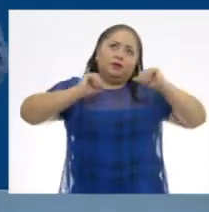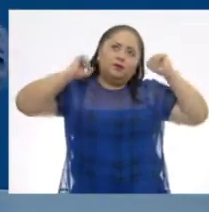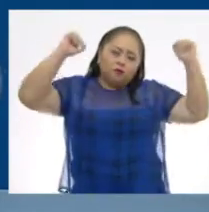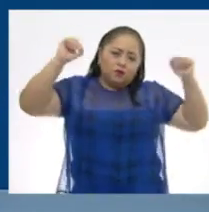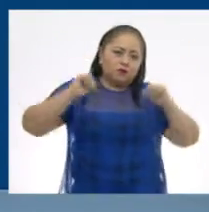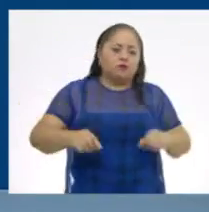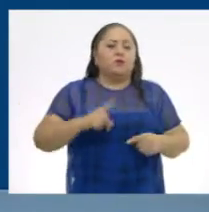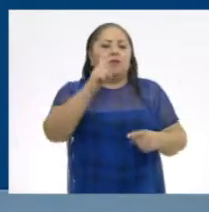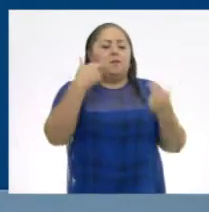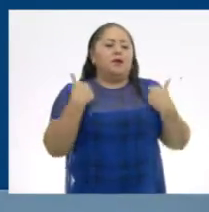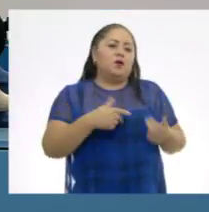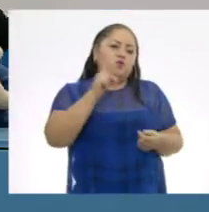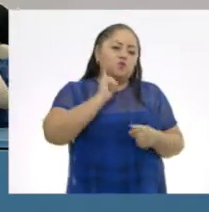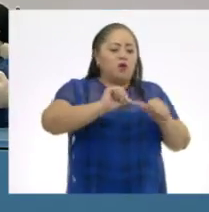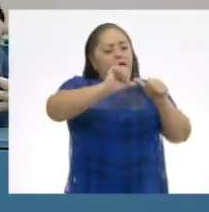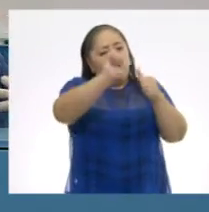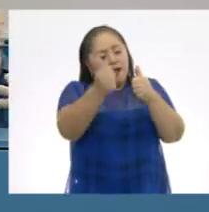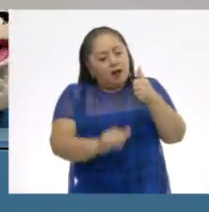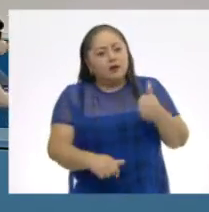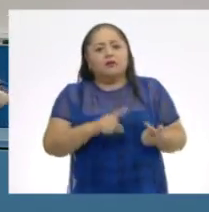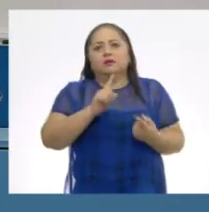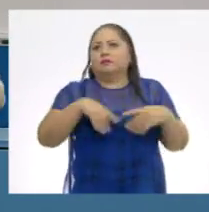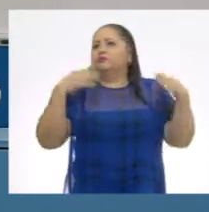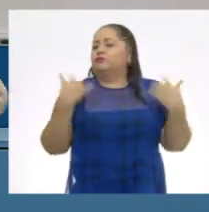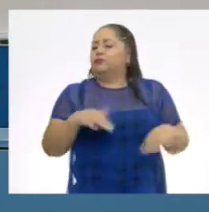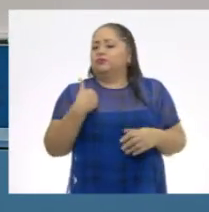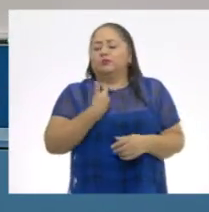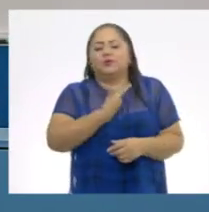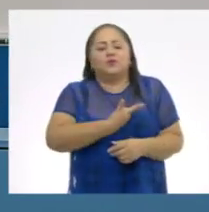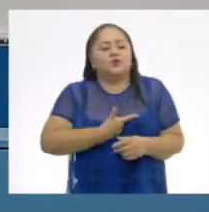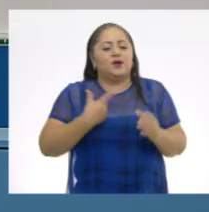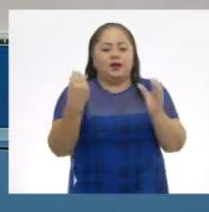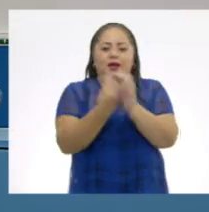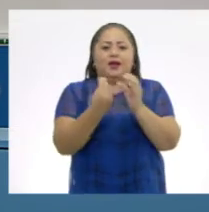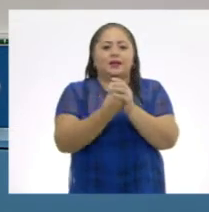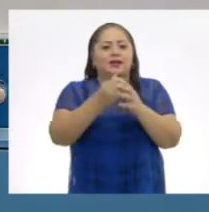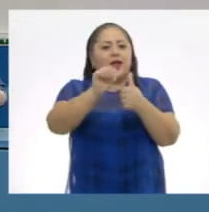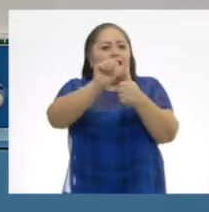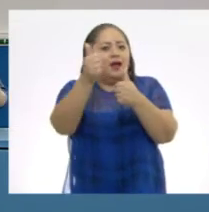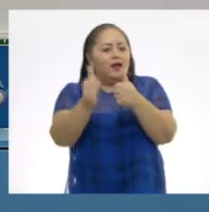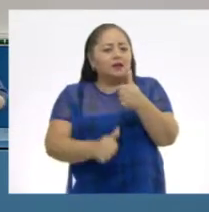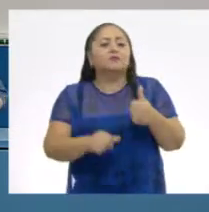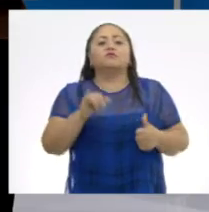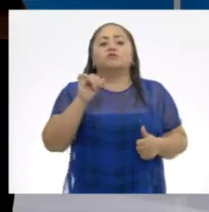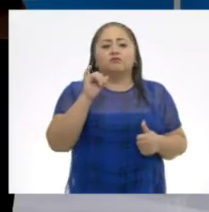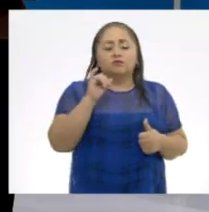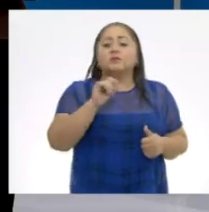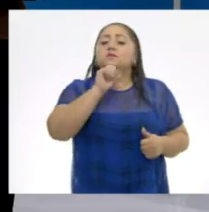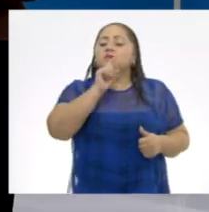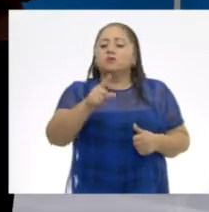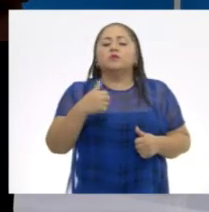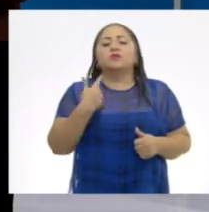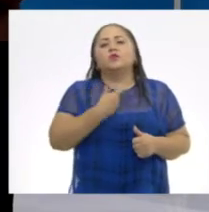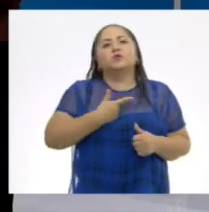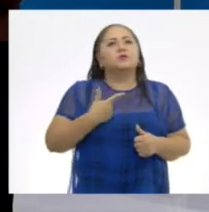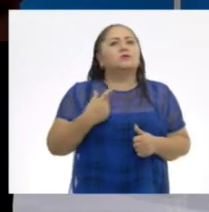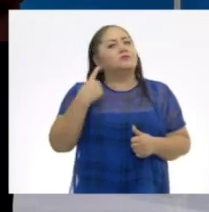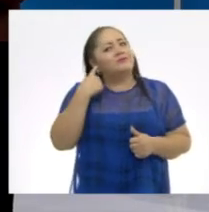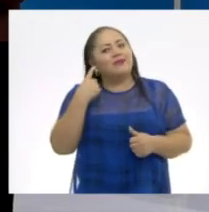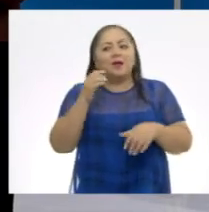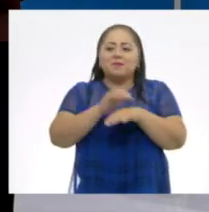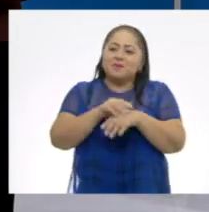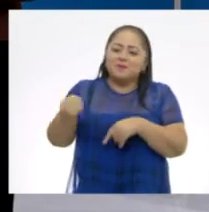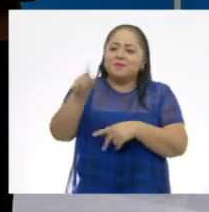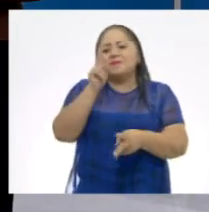física, una maestra de artes. ¡Uy, me encanta la clase de artes! Sí, también me gusta oír a mis